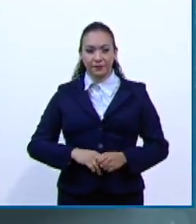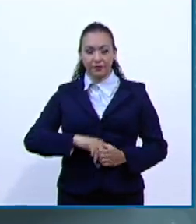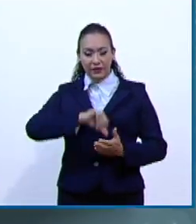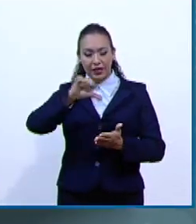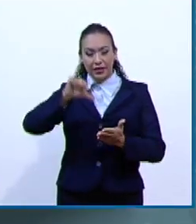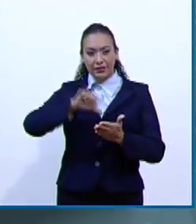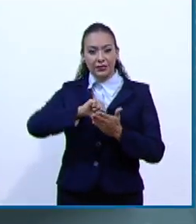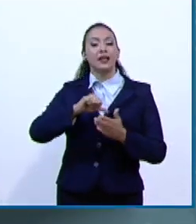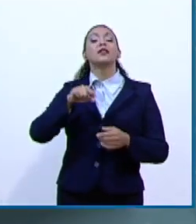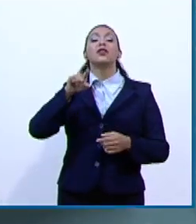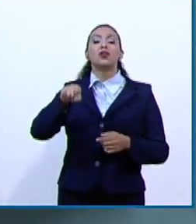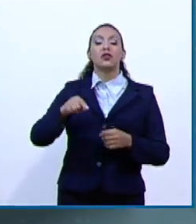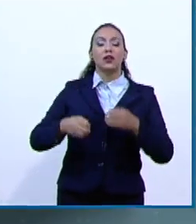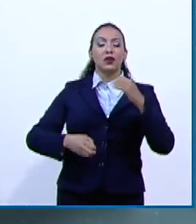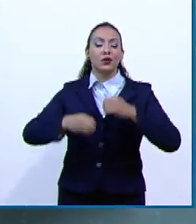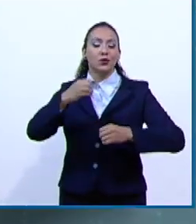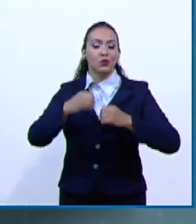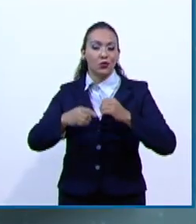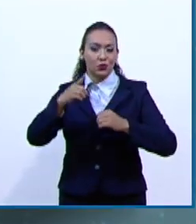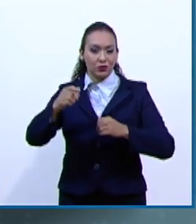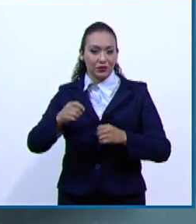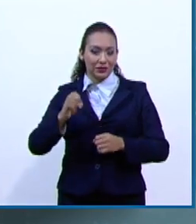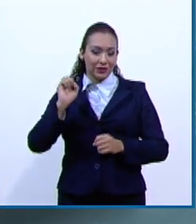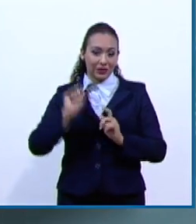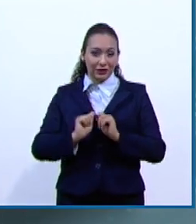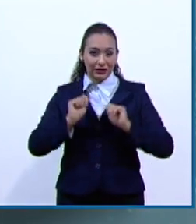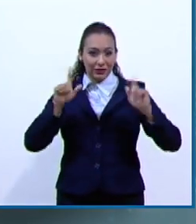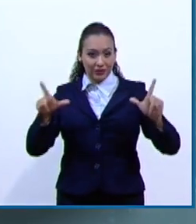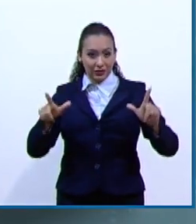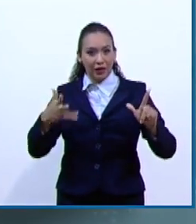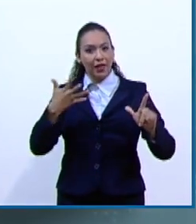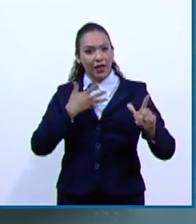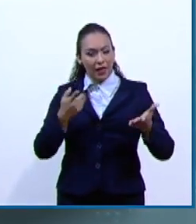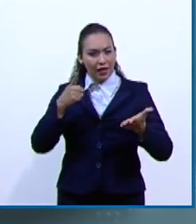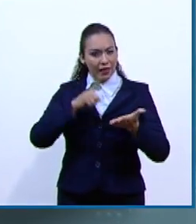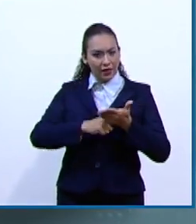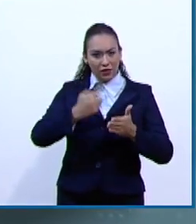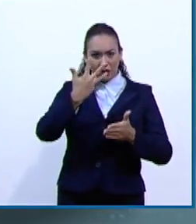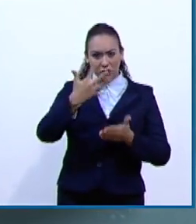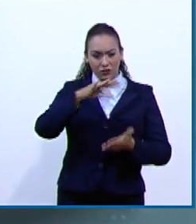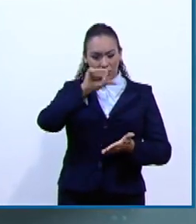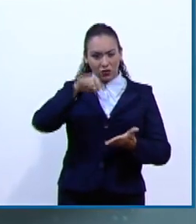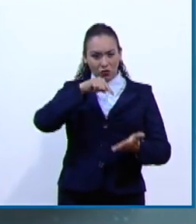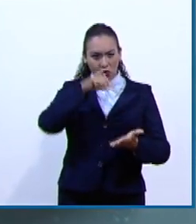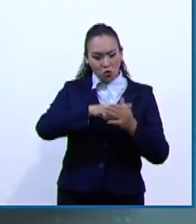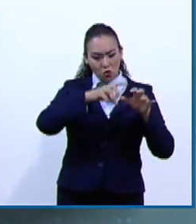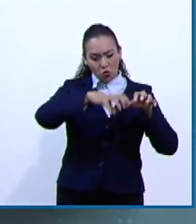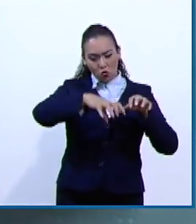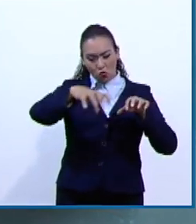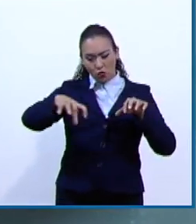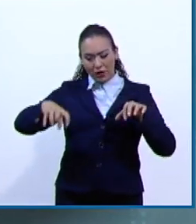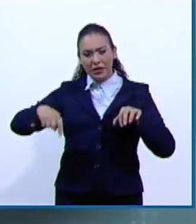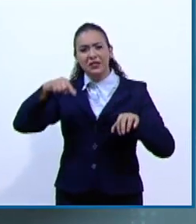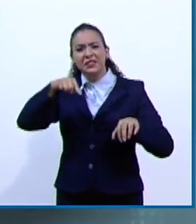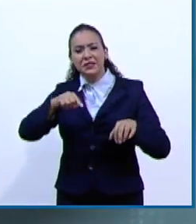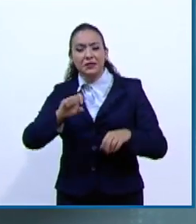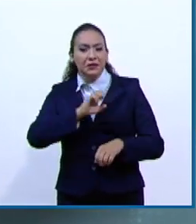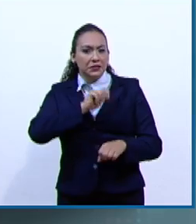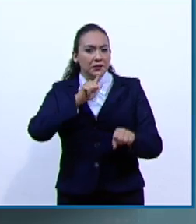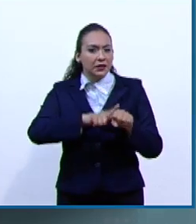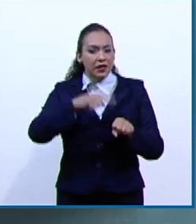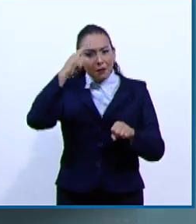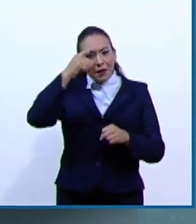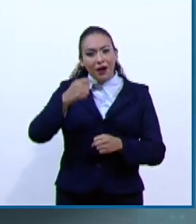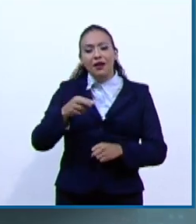de Justicia Alternativa del Poder Judicial de Tlaxcala cuenta con 5 centros regionales especializados en resolver conflictos en